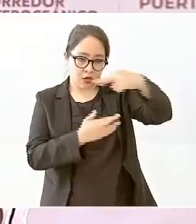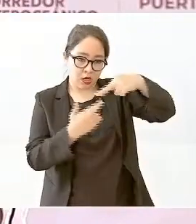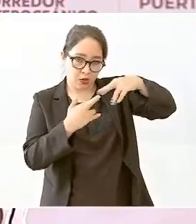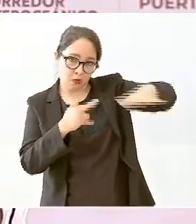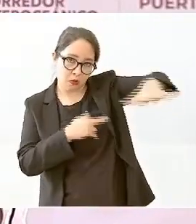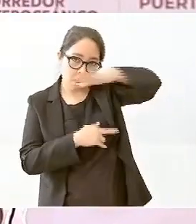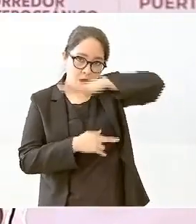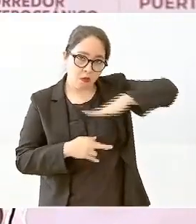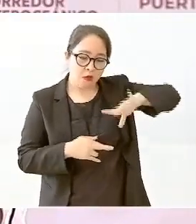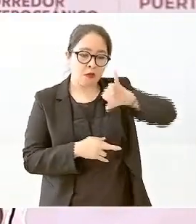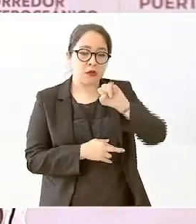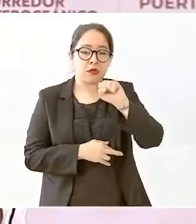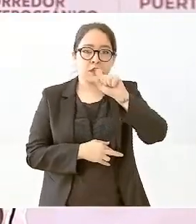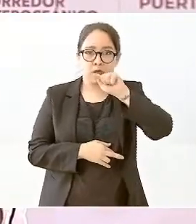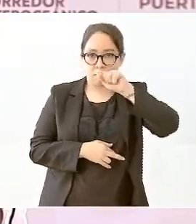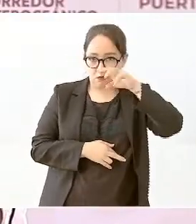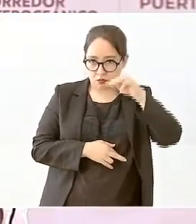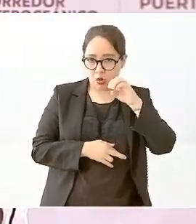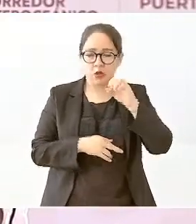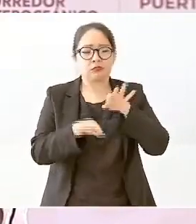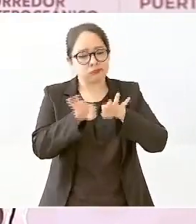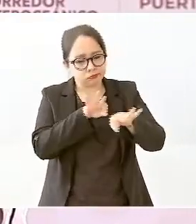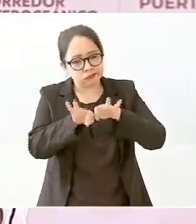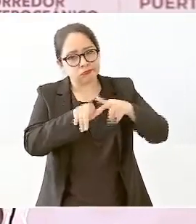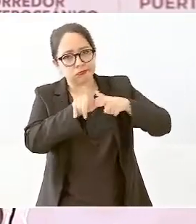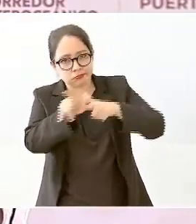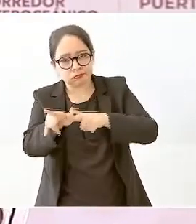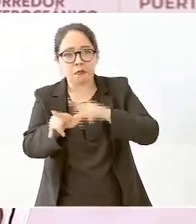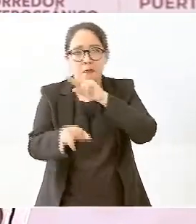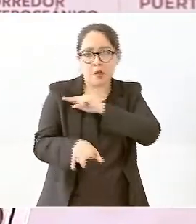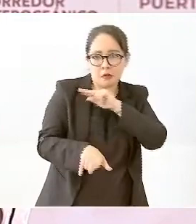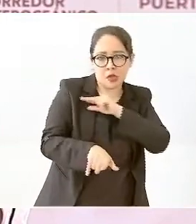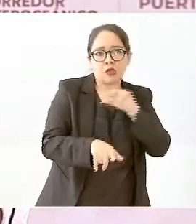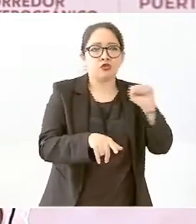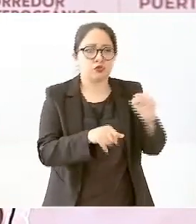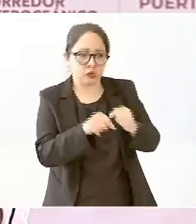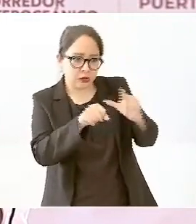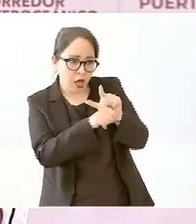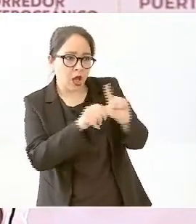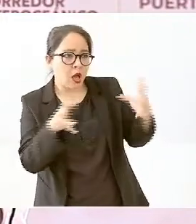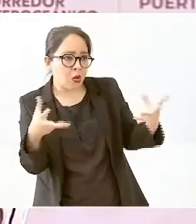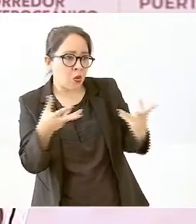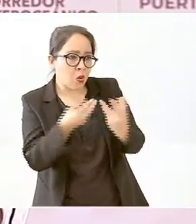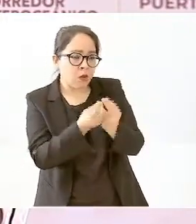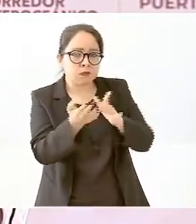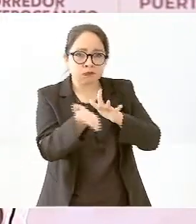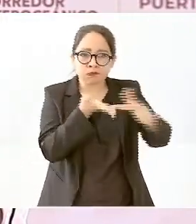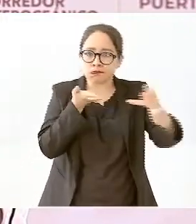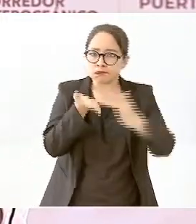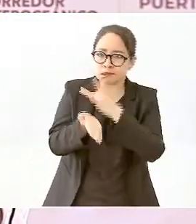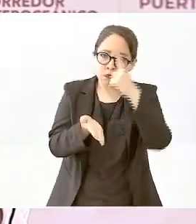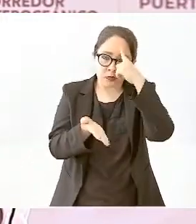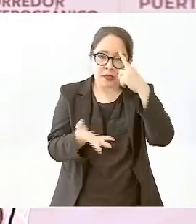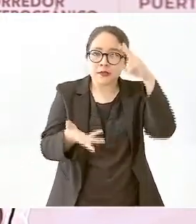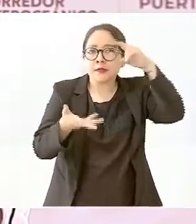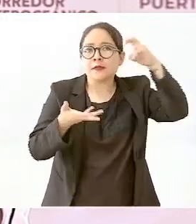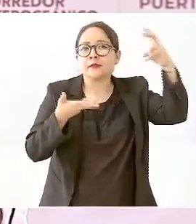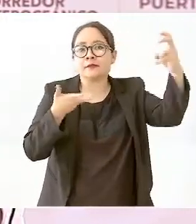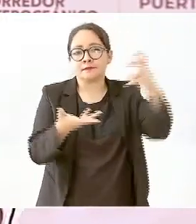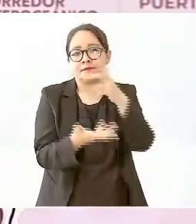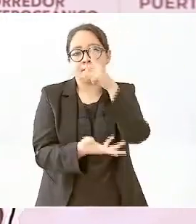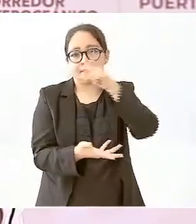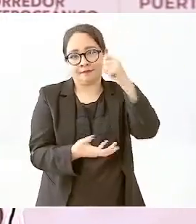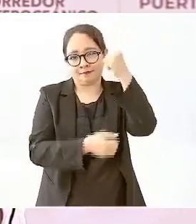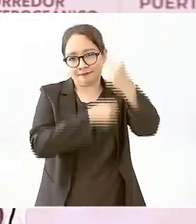seguir colaborando con los sectores social y privado del Istmo para hacer realidad este sueño centenario,